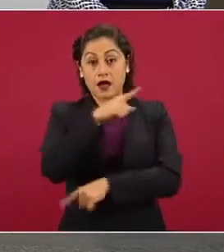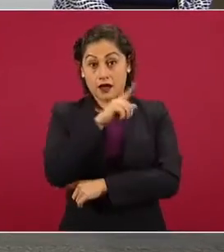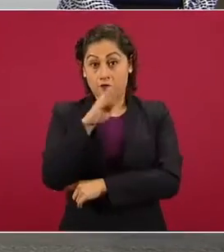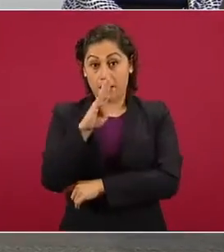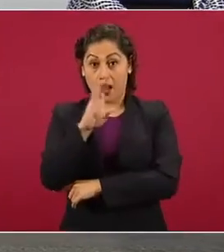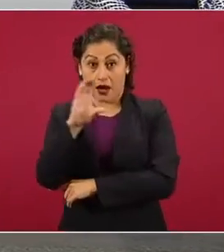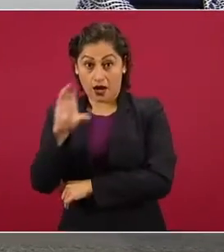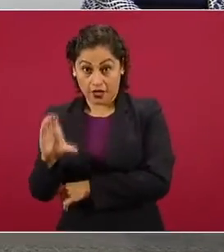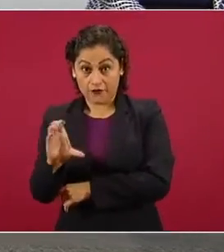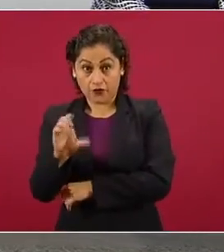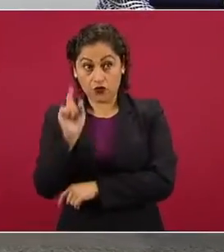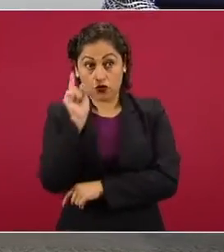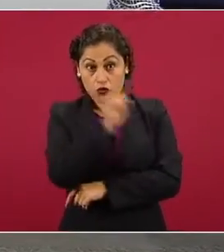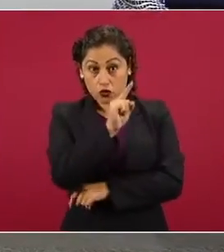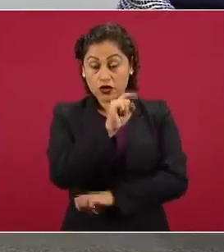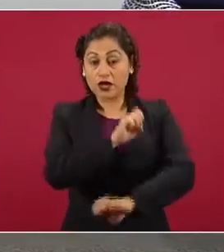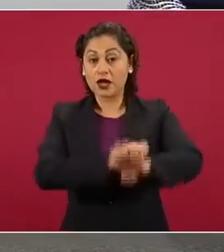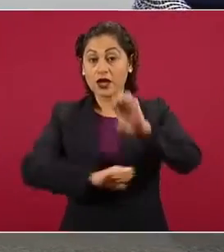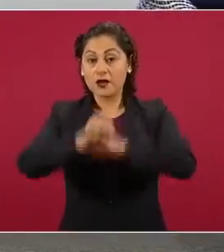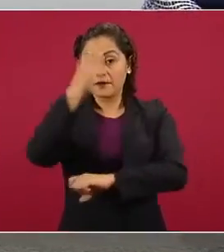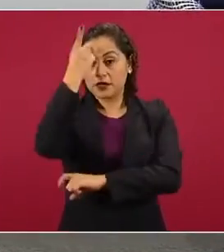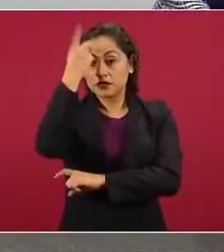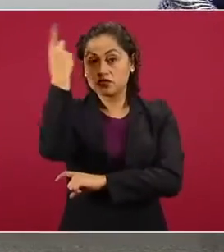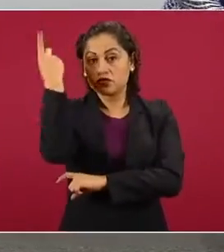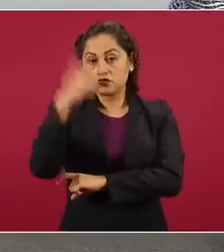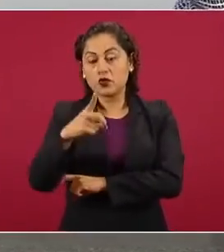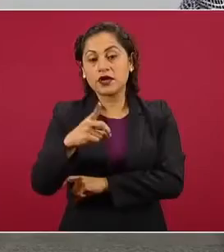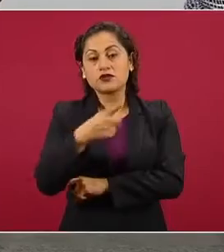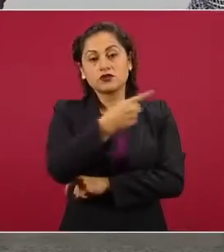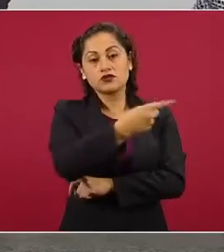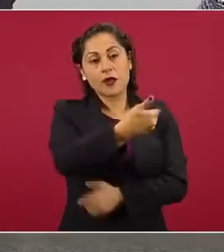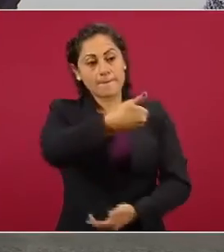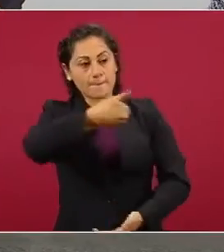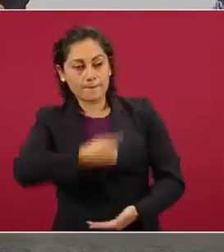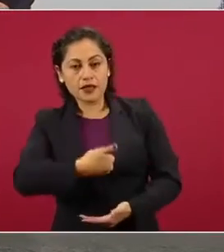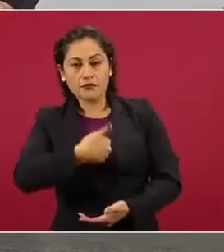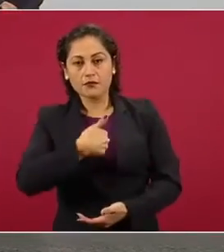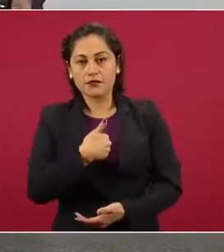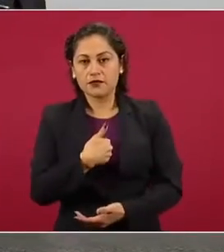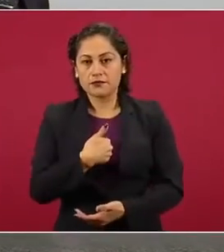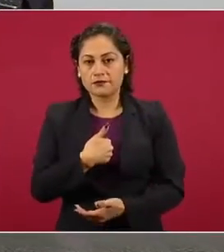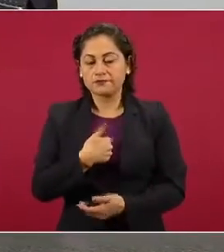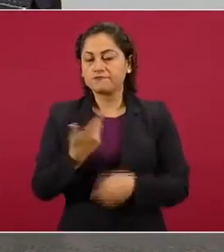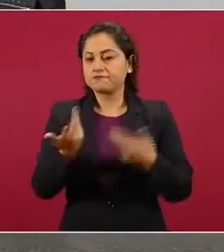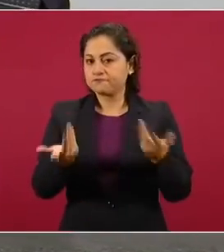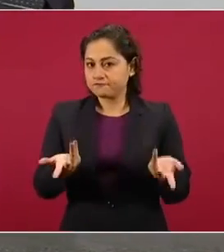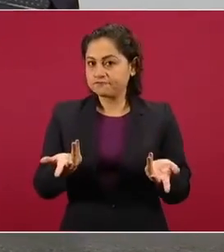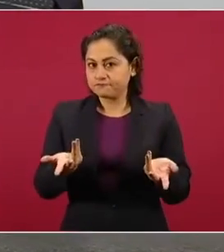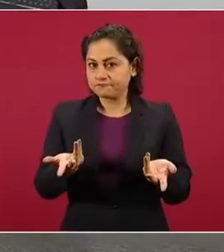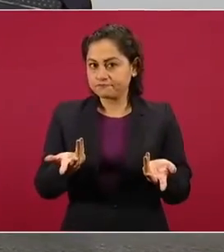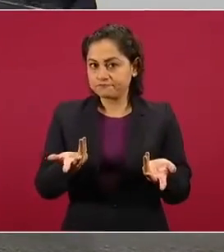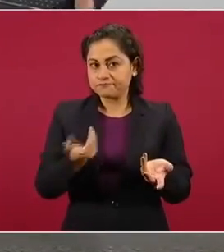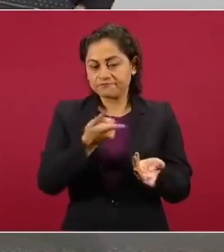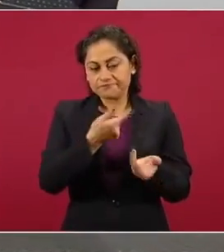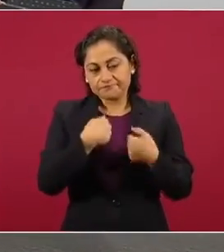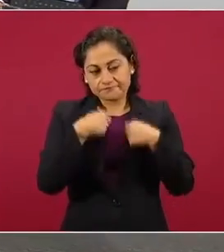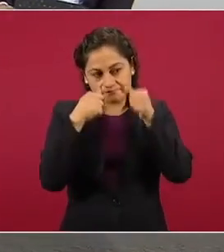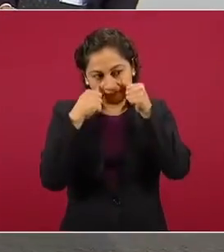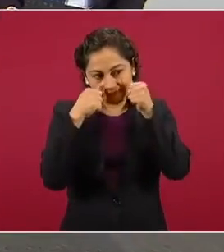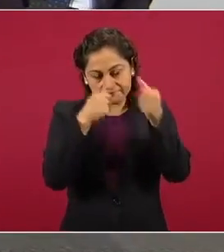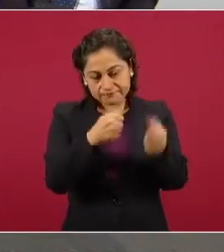de Baja California los que me hicieron el planteamiento de que se le diera un trato